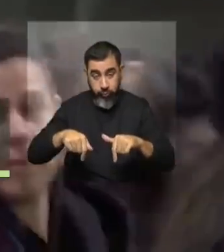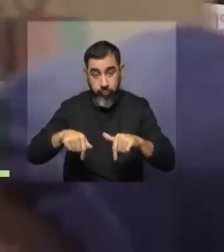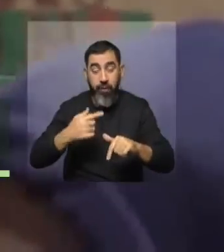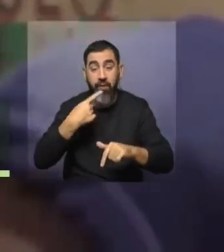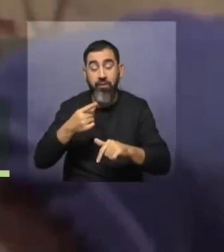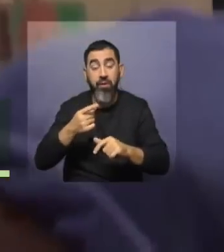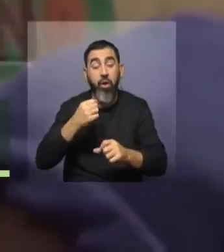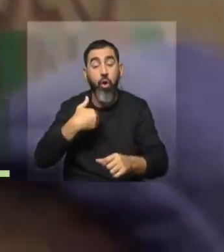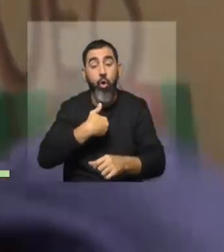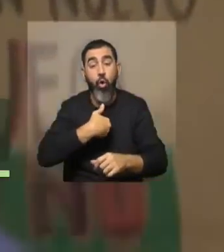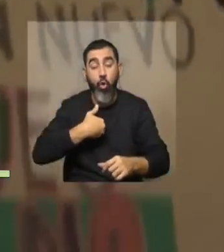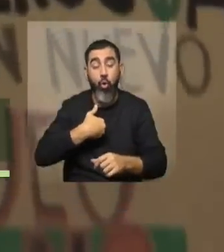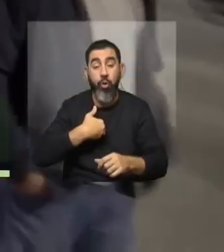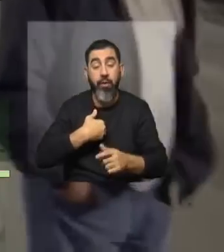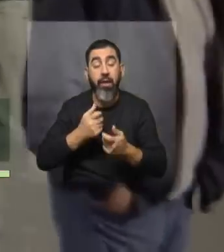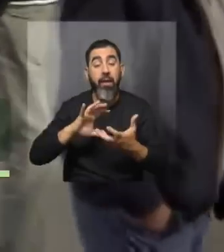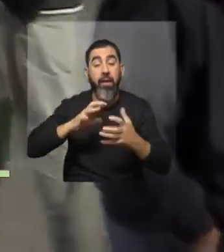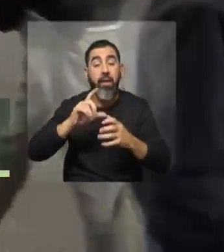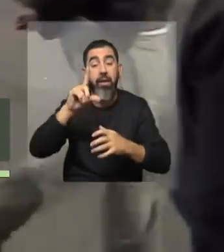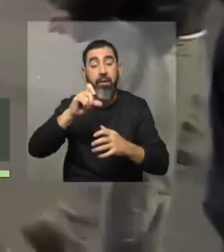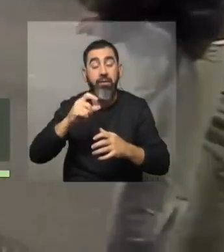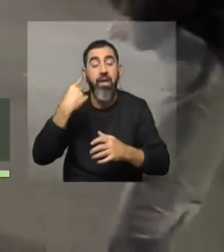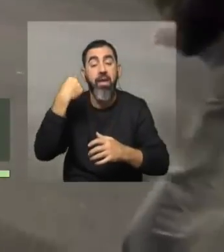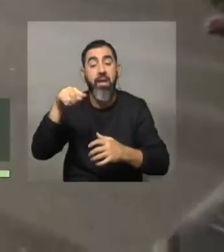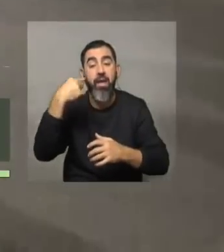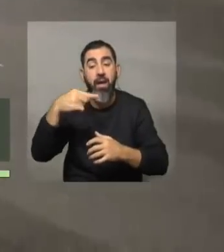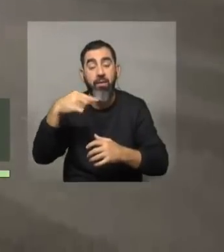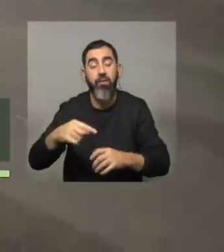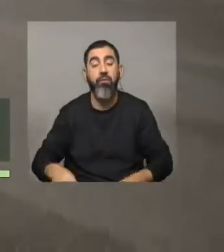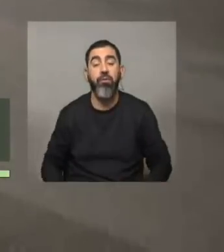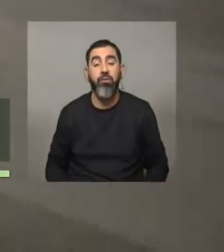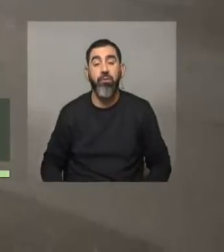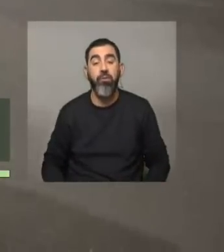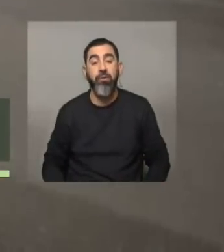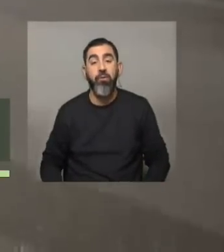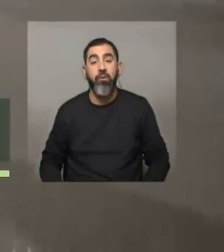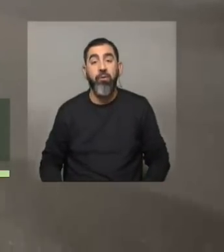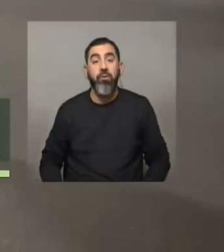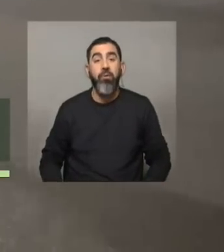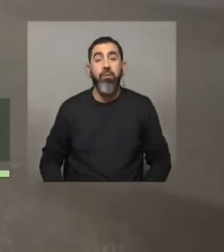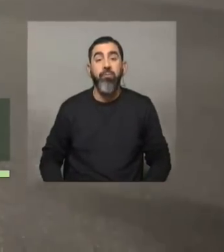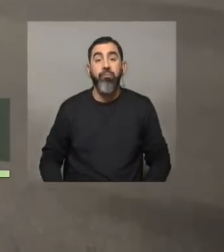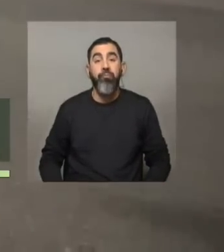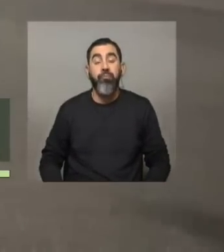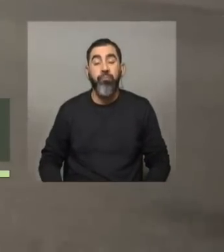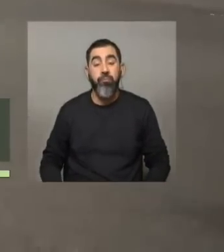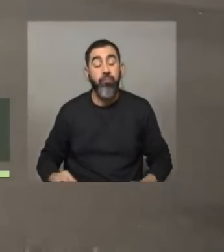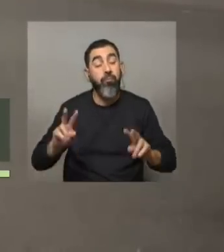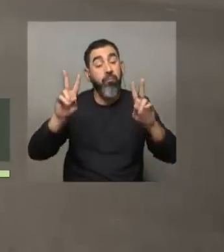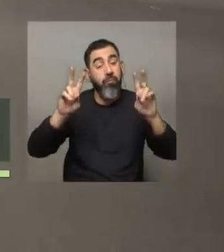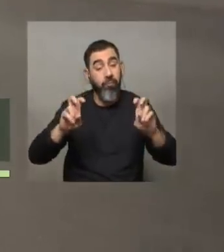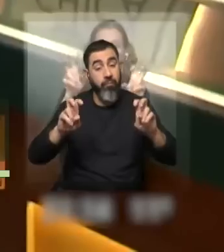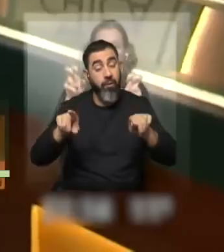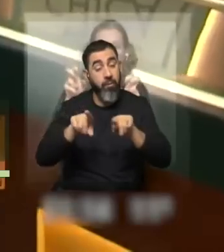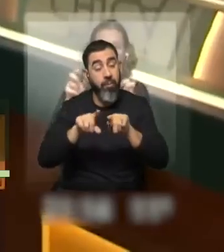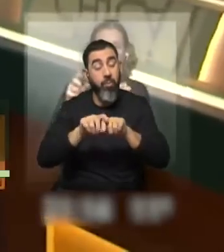que el desempeño en la crisis del agua es mala o muy mala, ¿no? Es decir, este es un tema, como